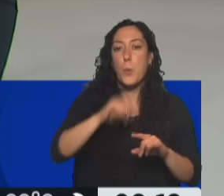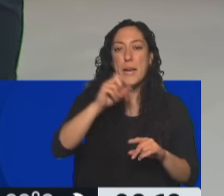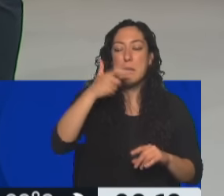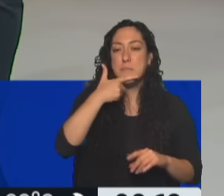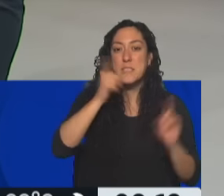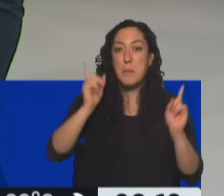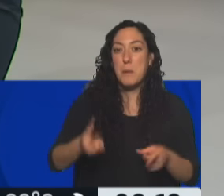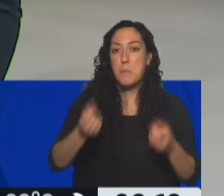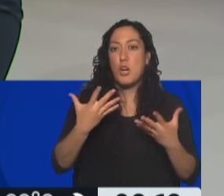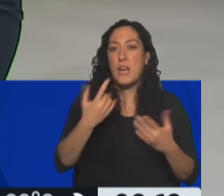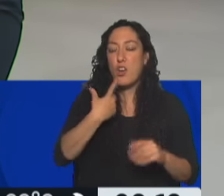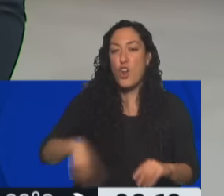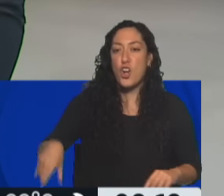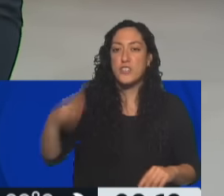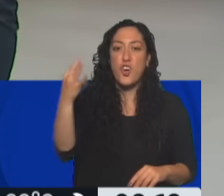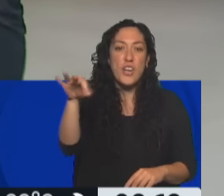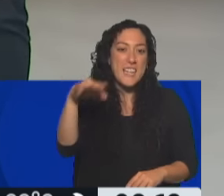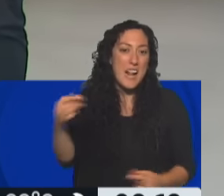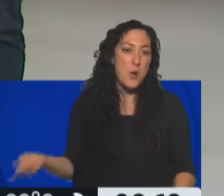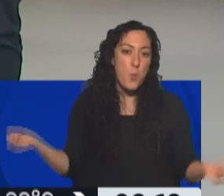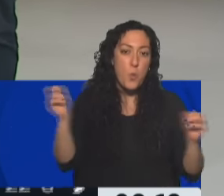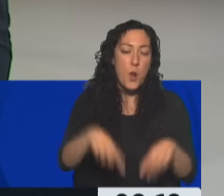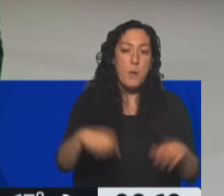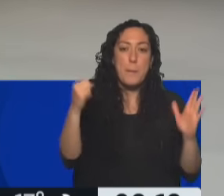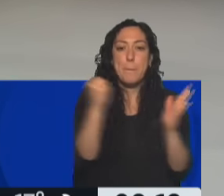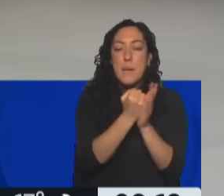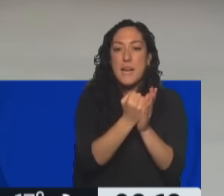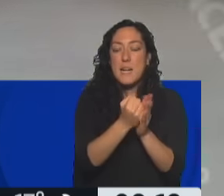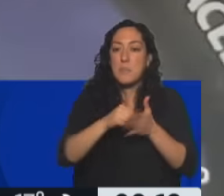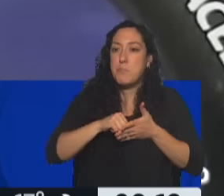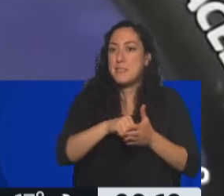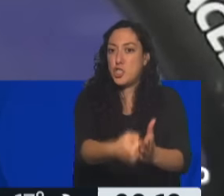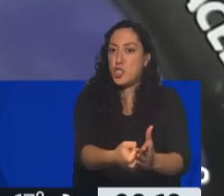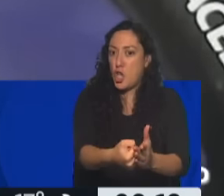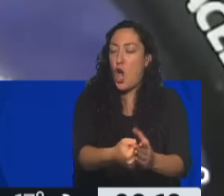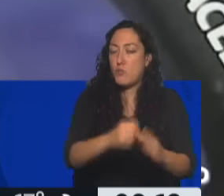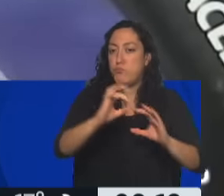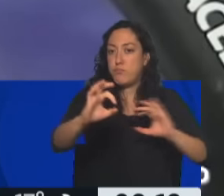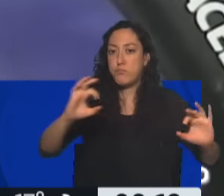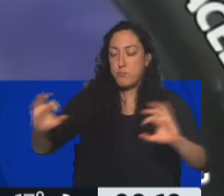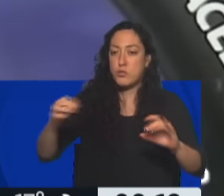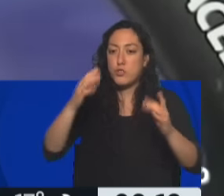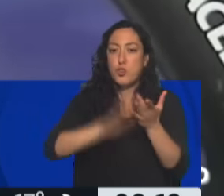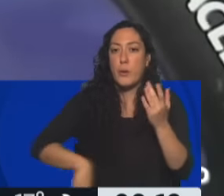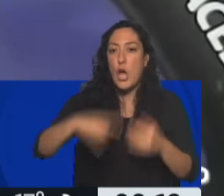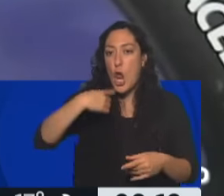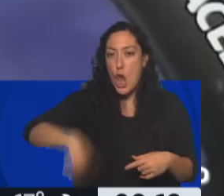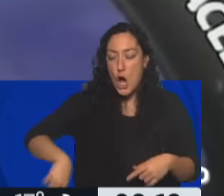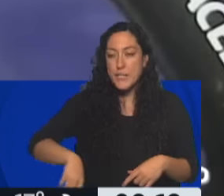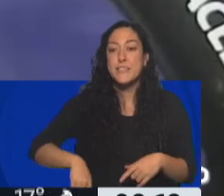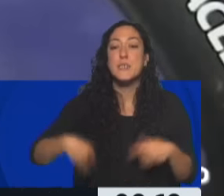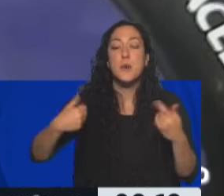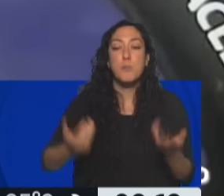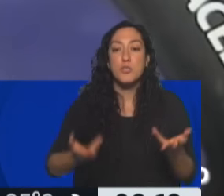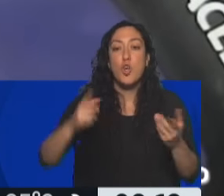colores originales. También tiene mucho que ver los sponsors, la presión de los sponsors con respecto a los colores. Y